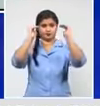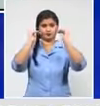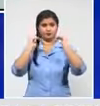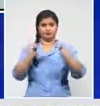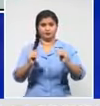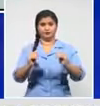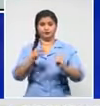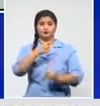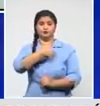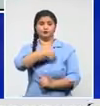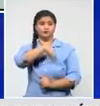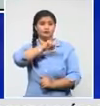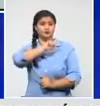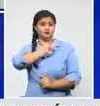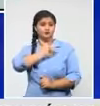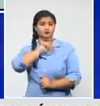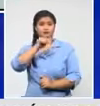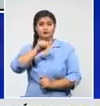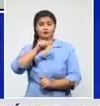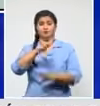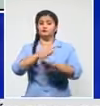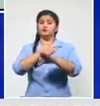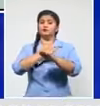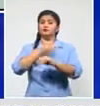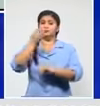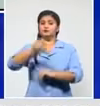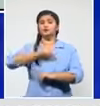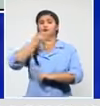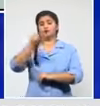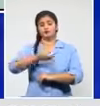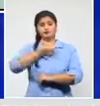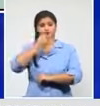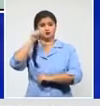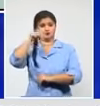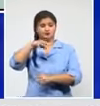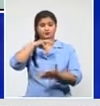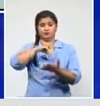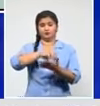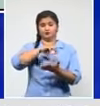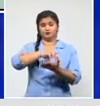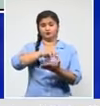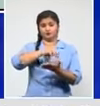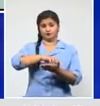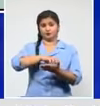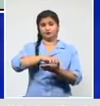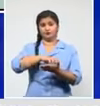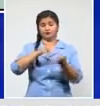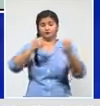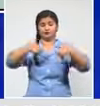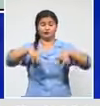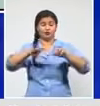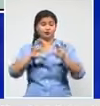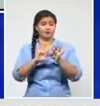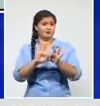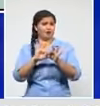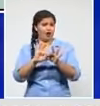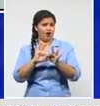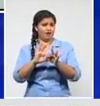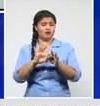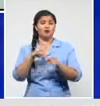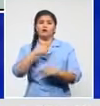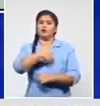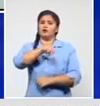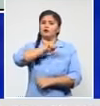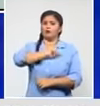comentario que yo hacía de lo que ha estado ocurriendo en España, en Francia, en